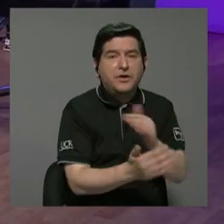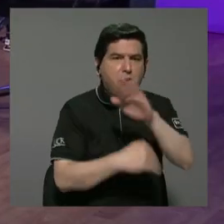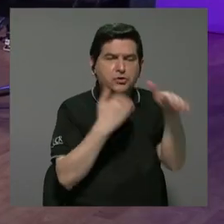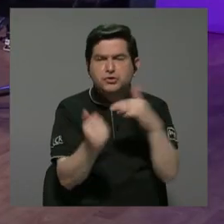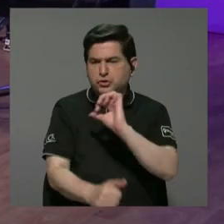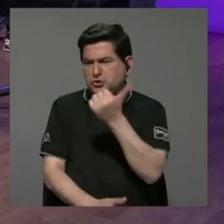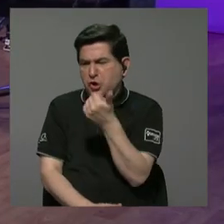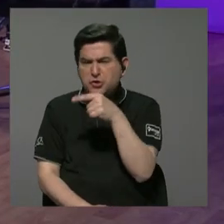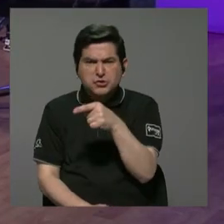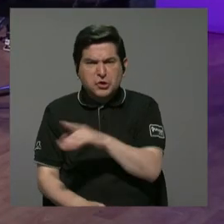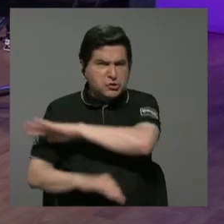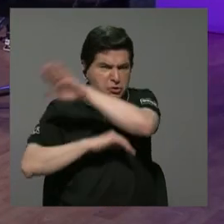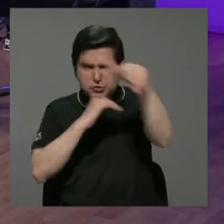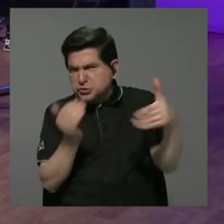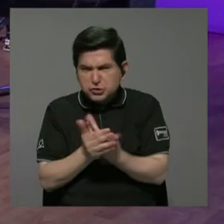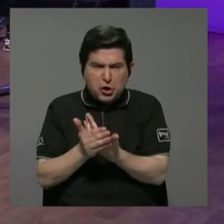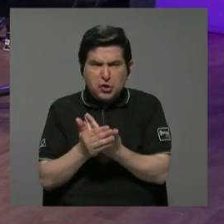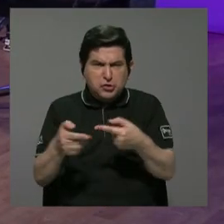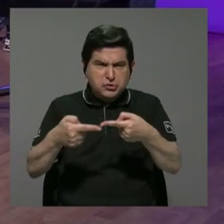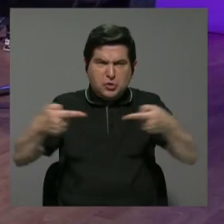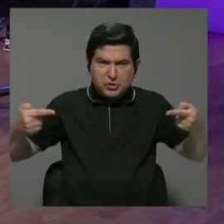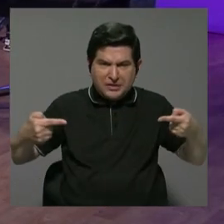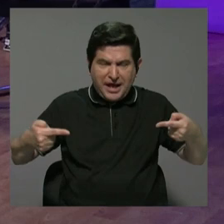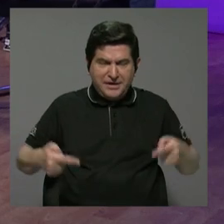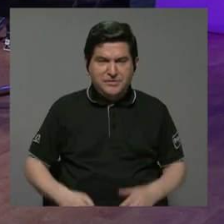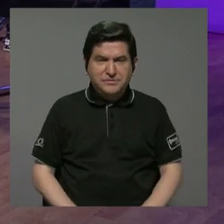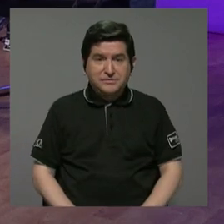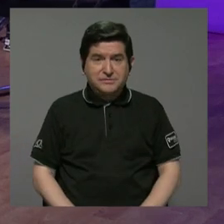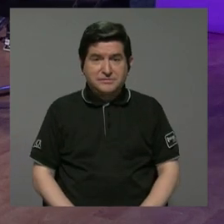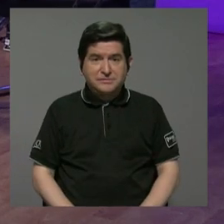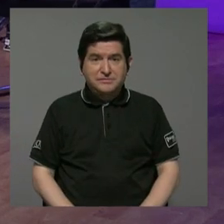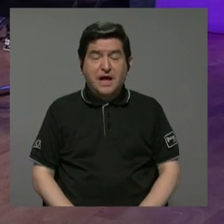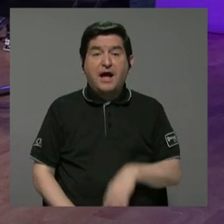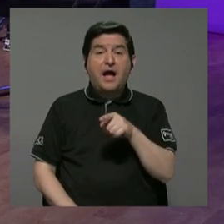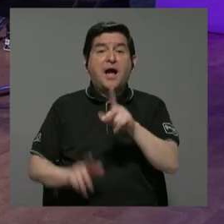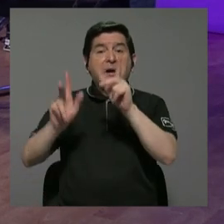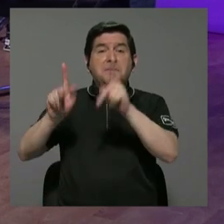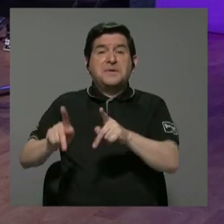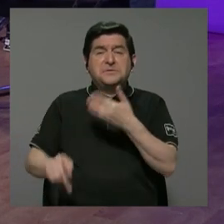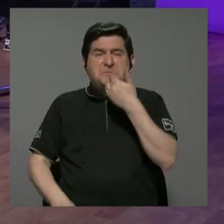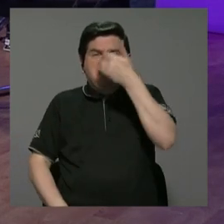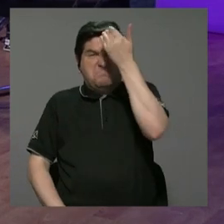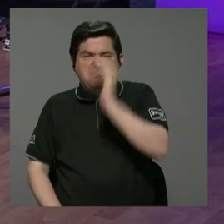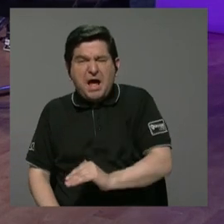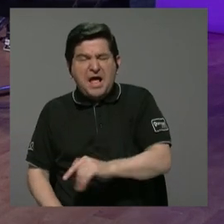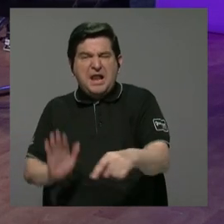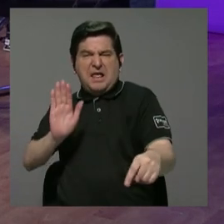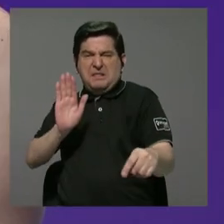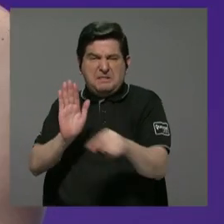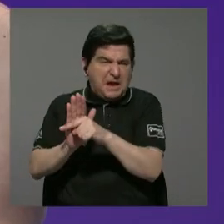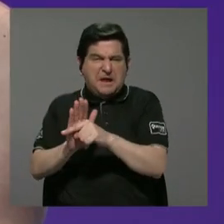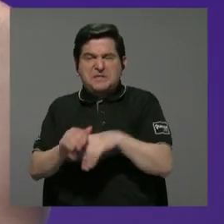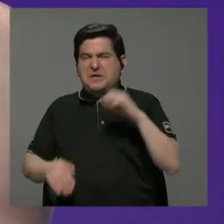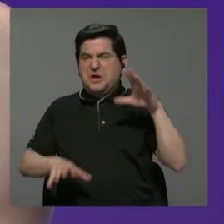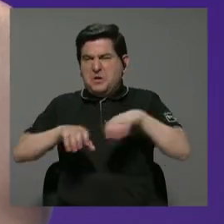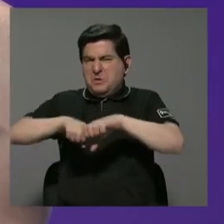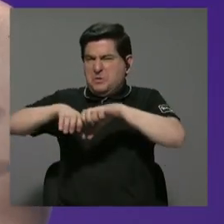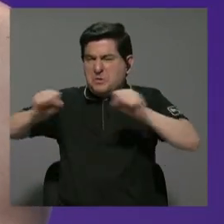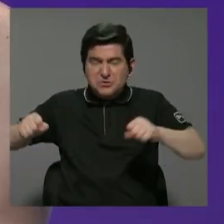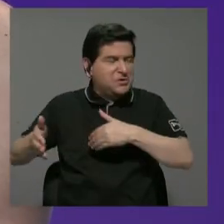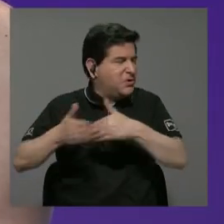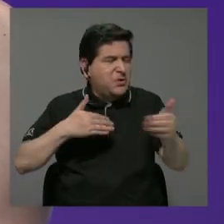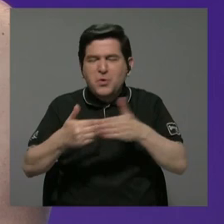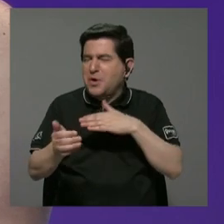los demás, absolutamente todos los que estén en la otra acera, son malos, negativos, corruptos, póngale